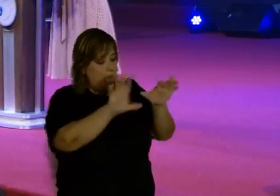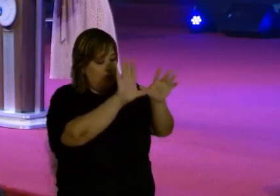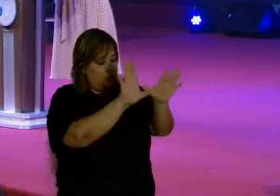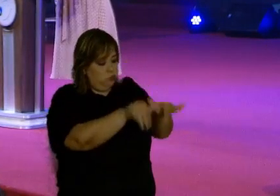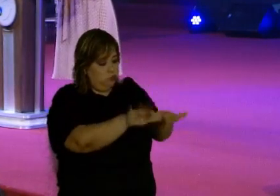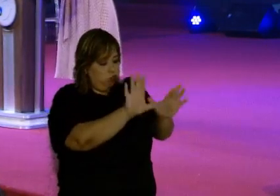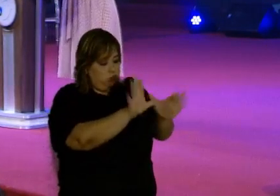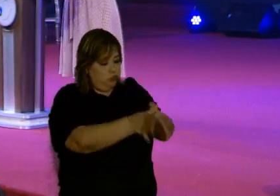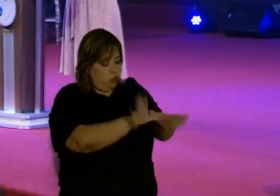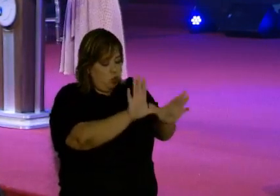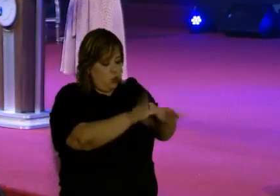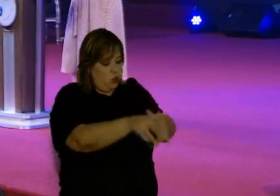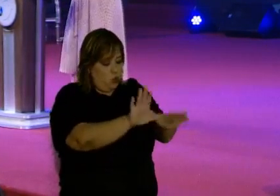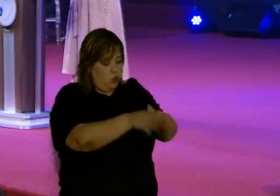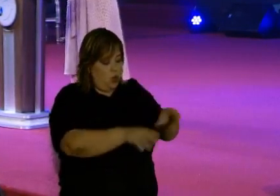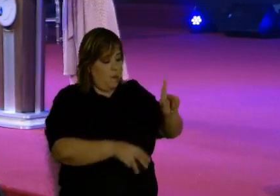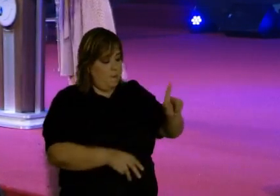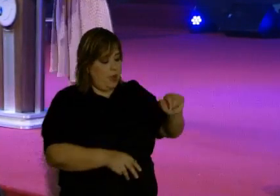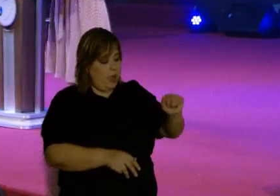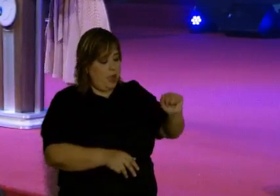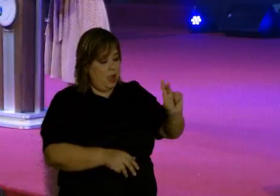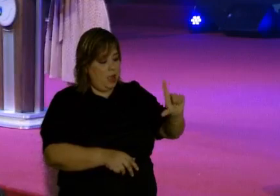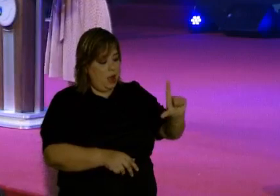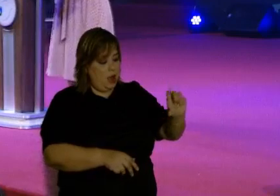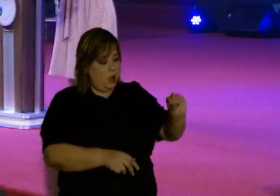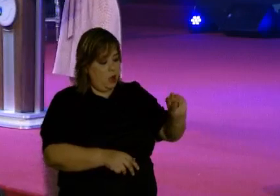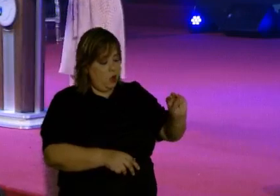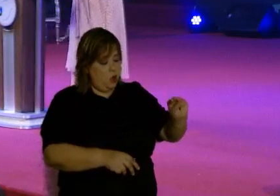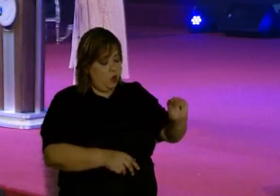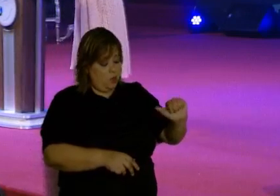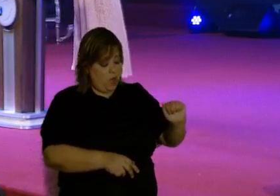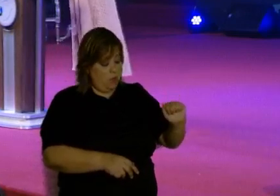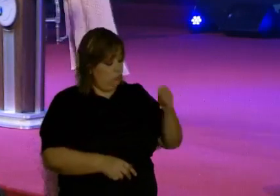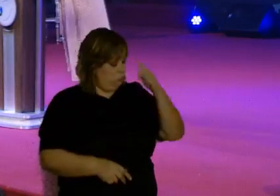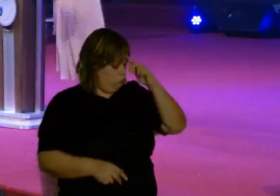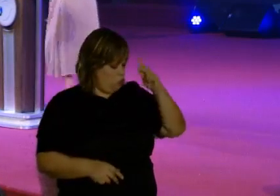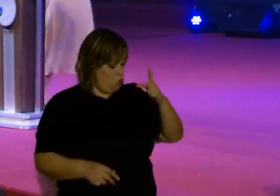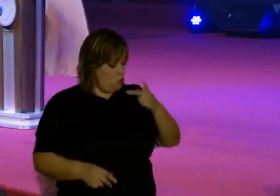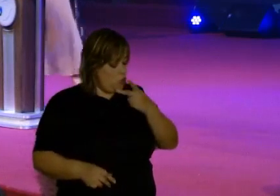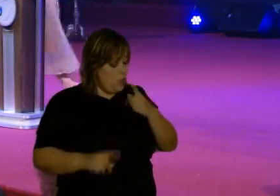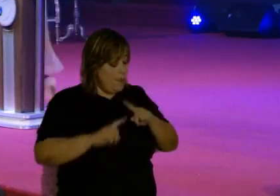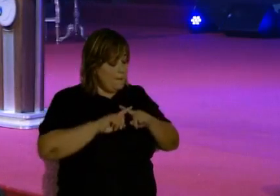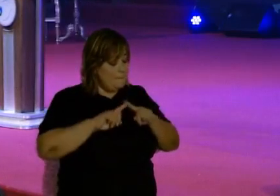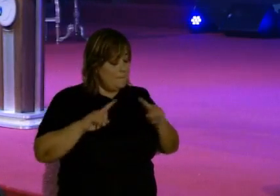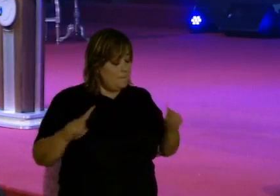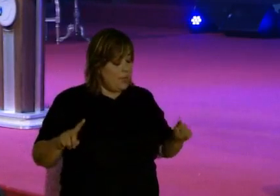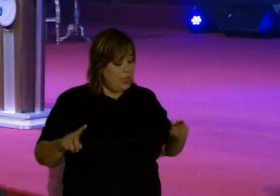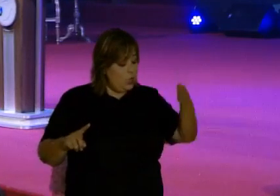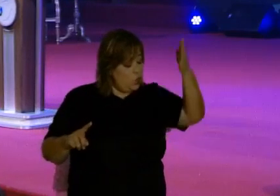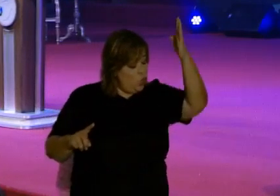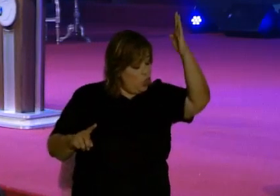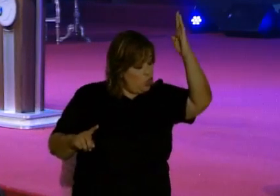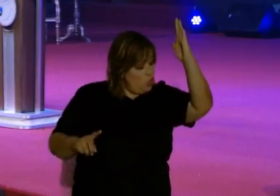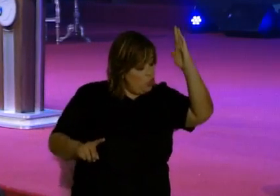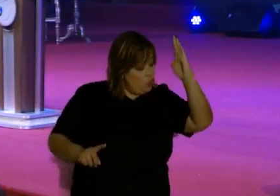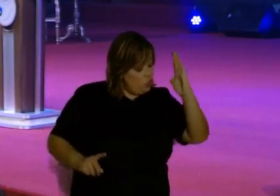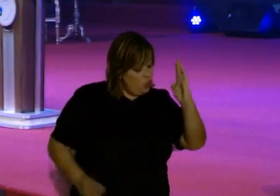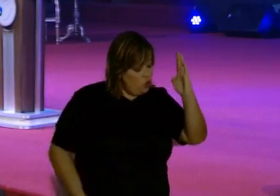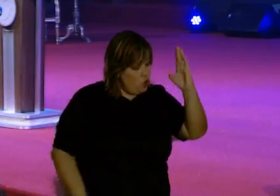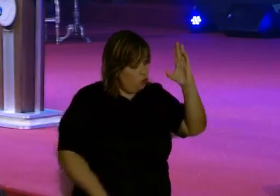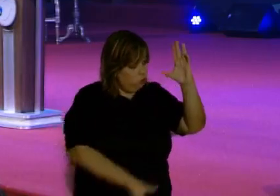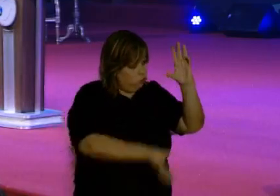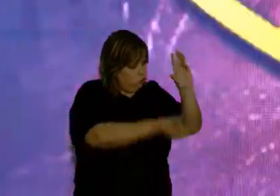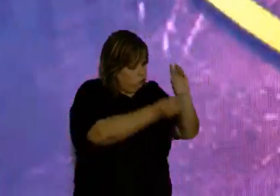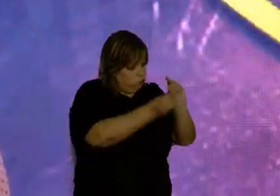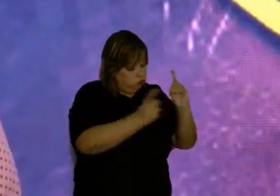pero el que me envió a bautizar con agua, ese fue el día de que se encontraron. Ese fue el día